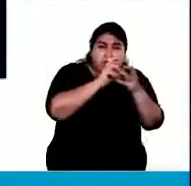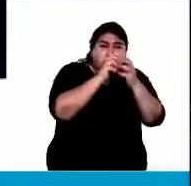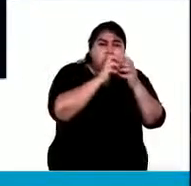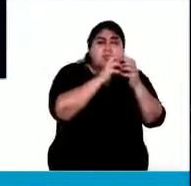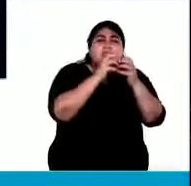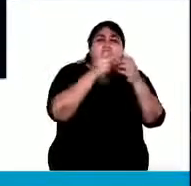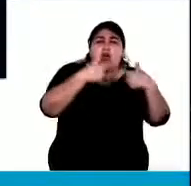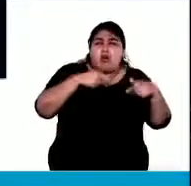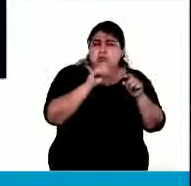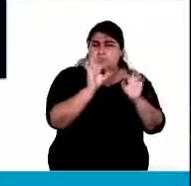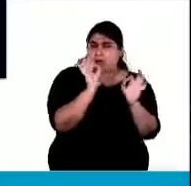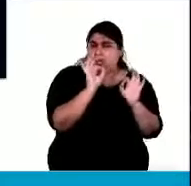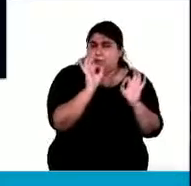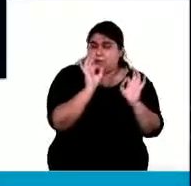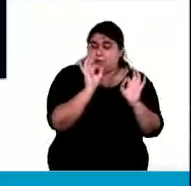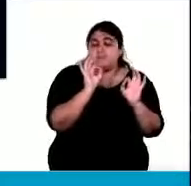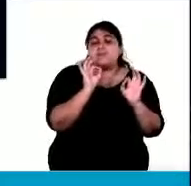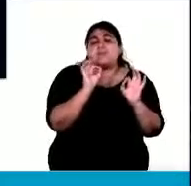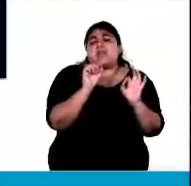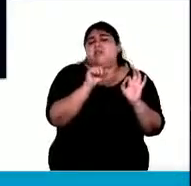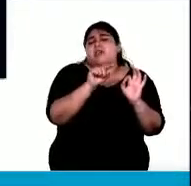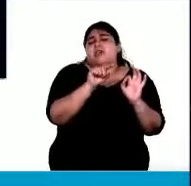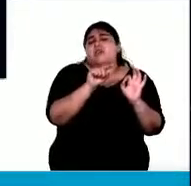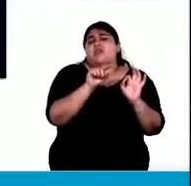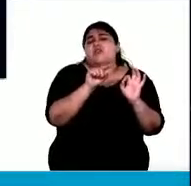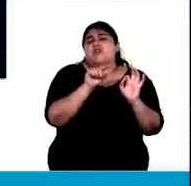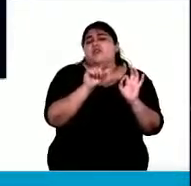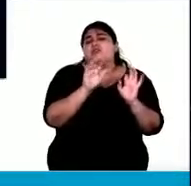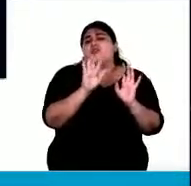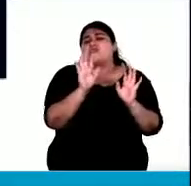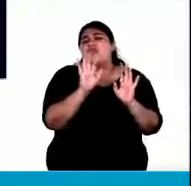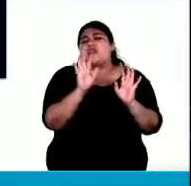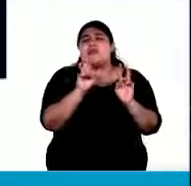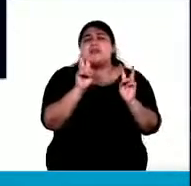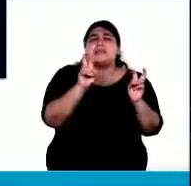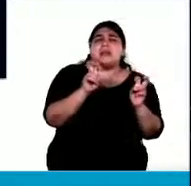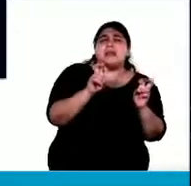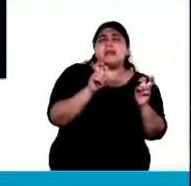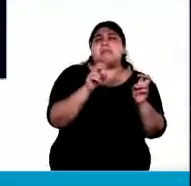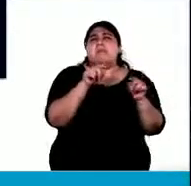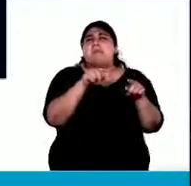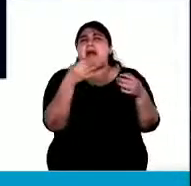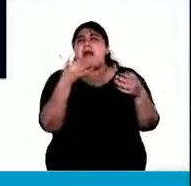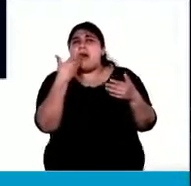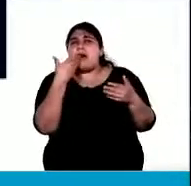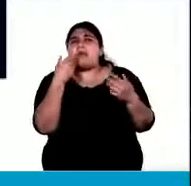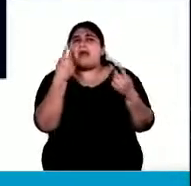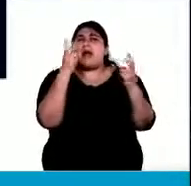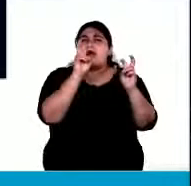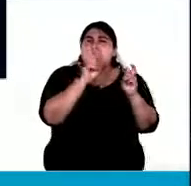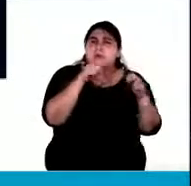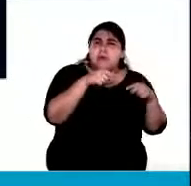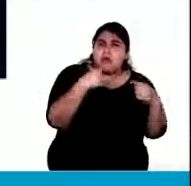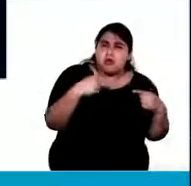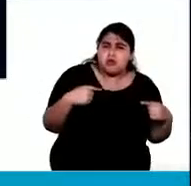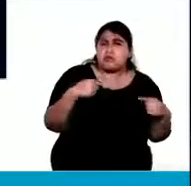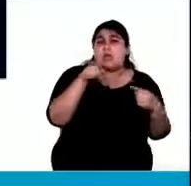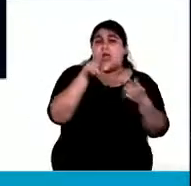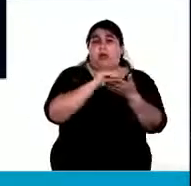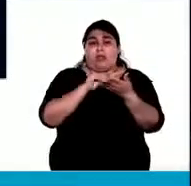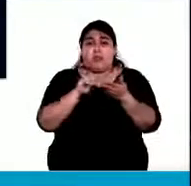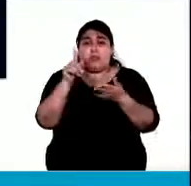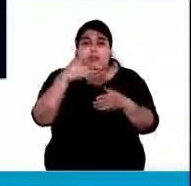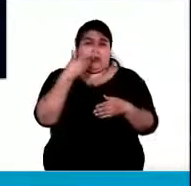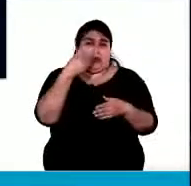de esa situación. Pero más allá de la abstracción de lo que el diputado se ha